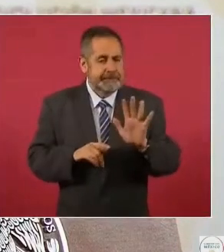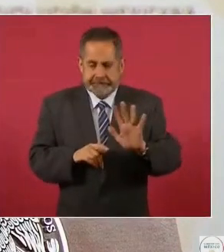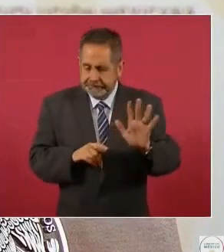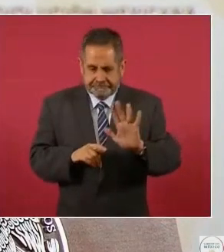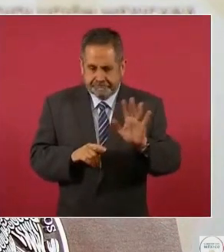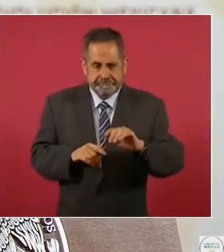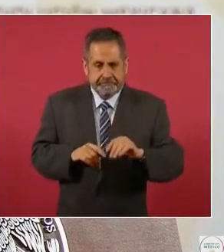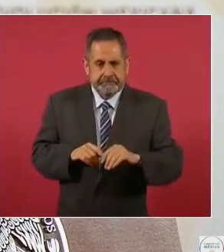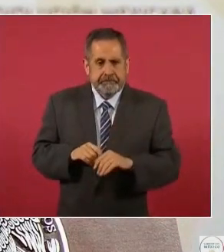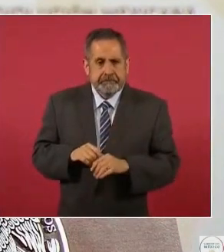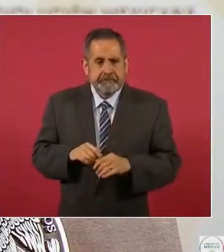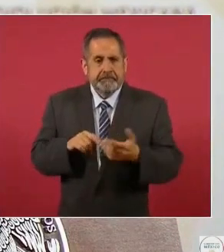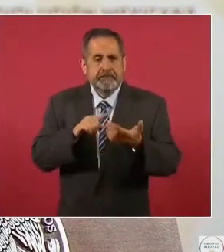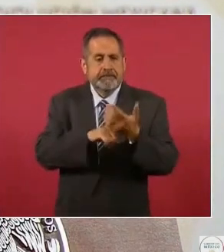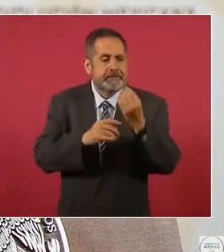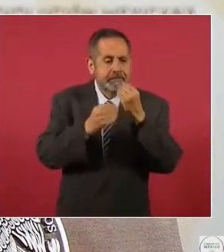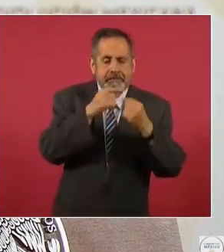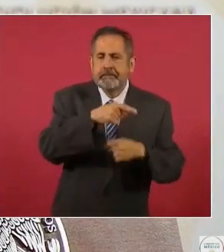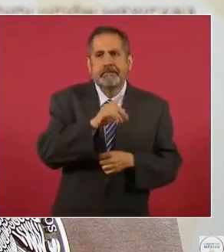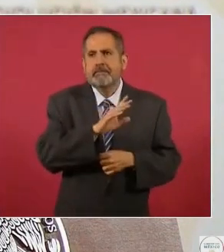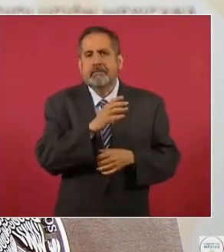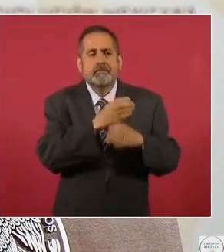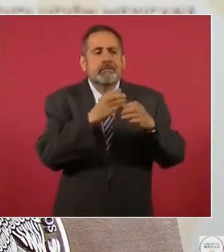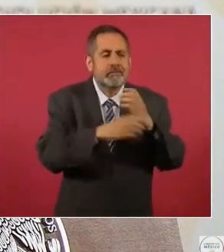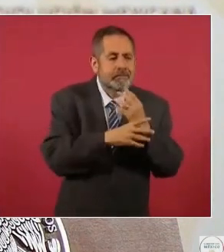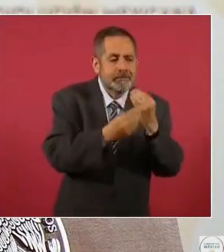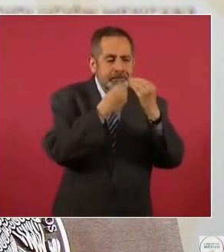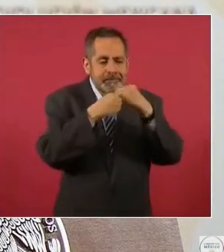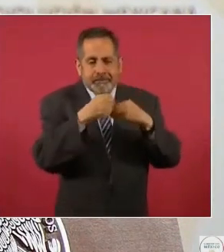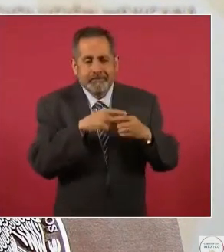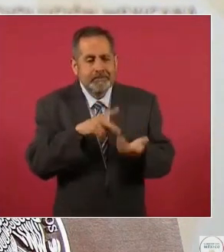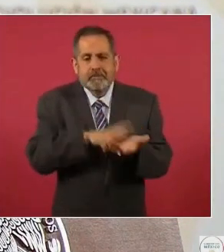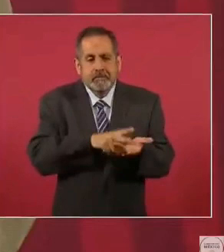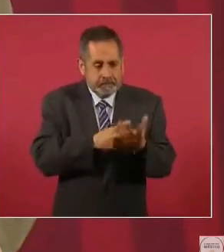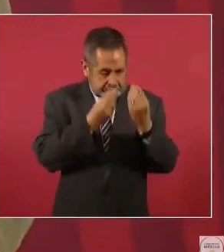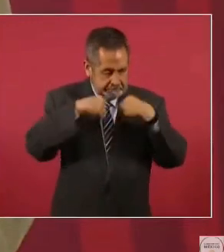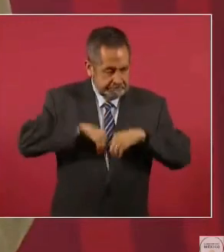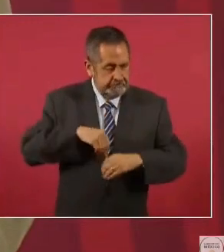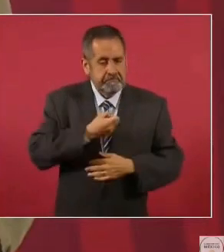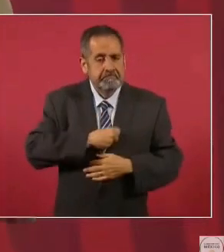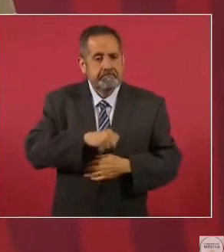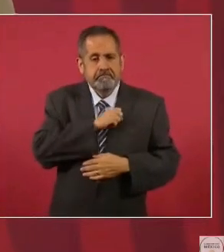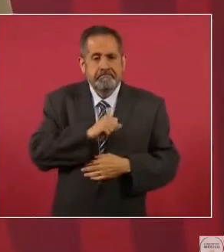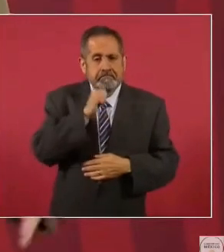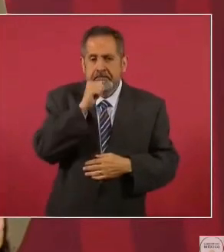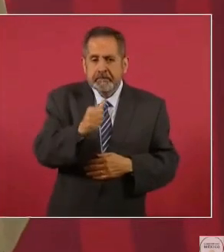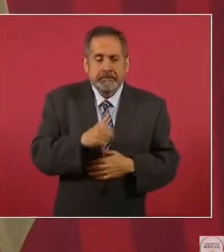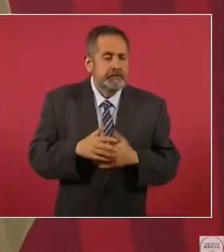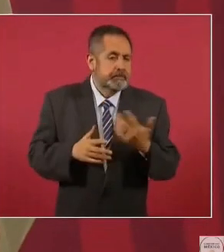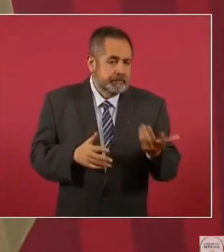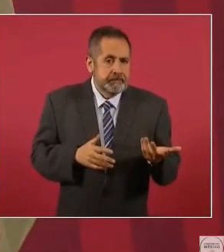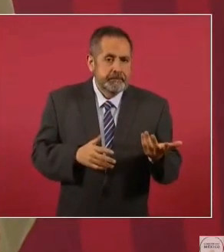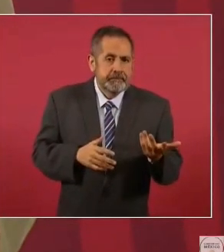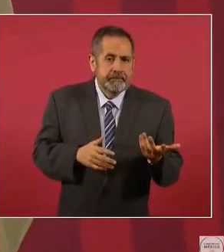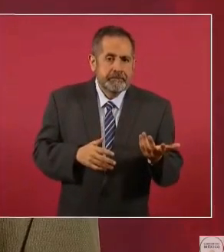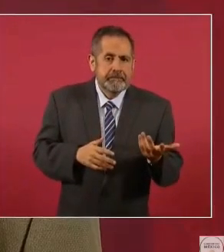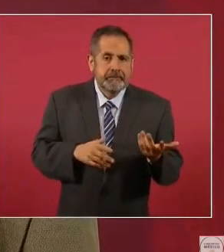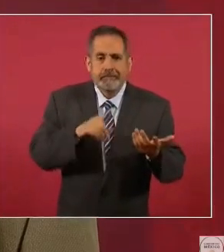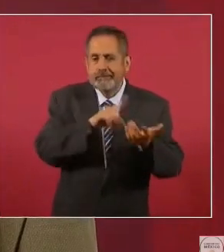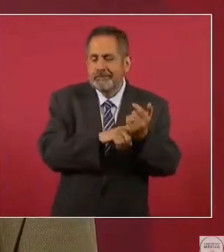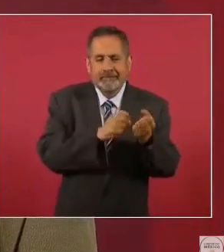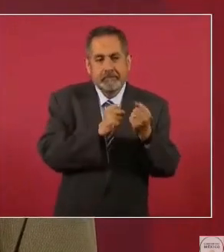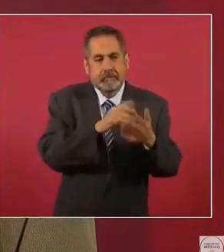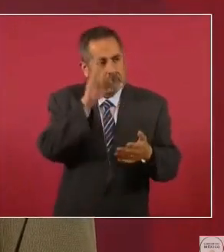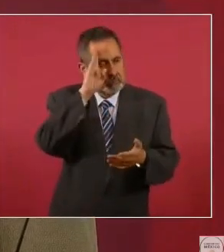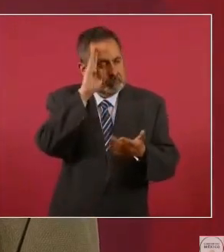productos, difícil llamarle alimentos, que no tienen ningún valor nutrimental, sin embargo tienen contenidos